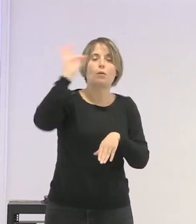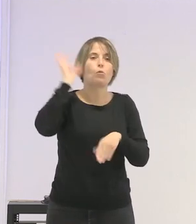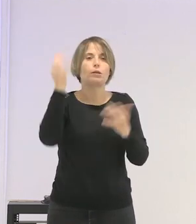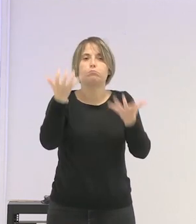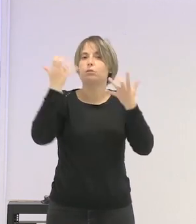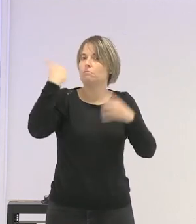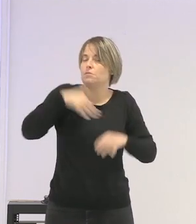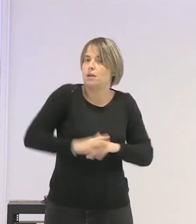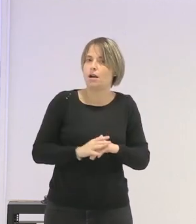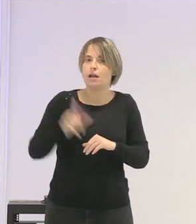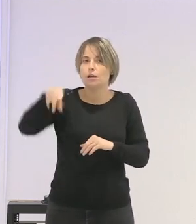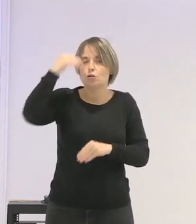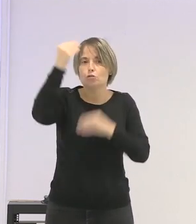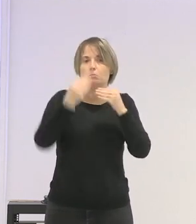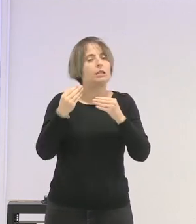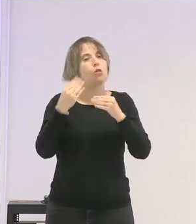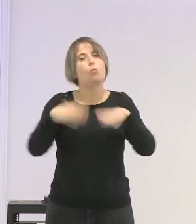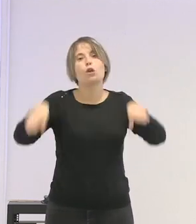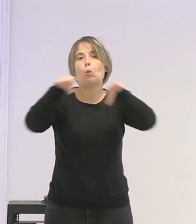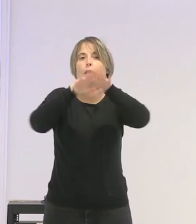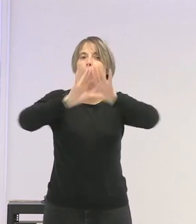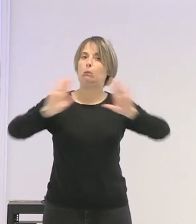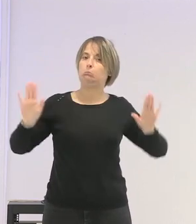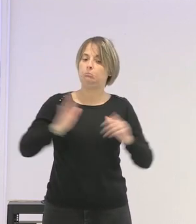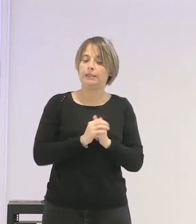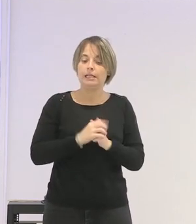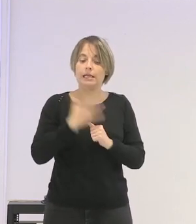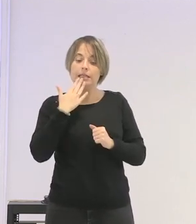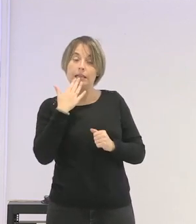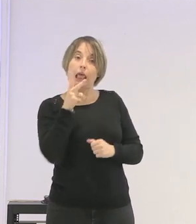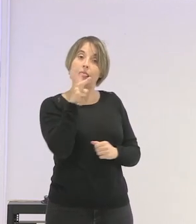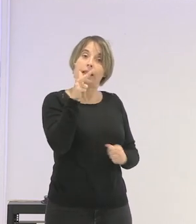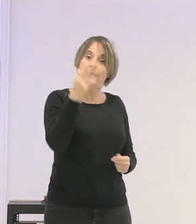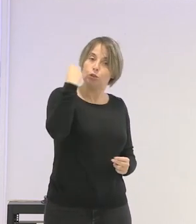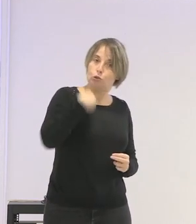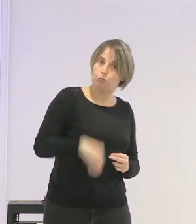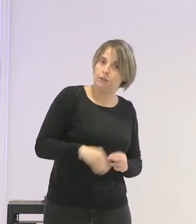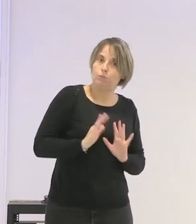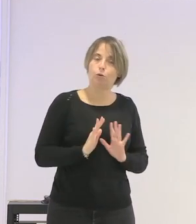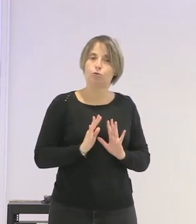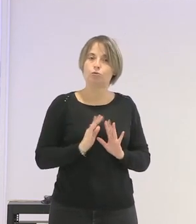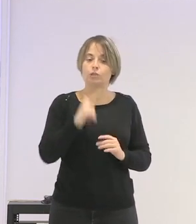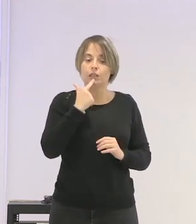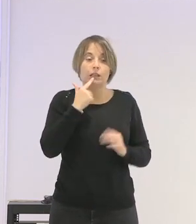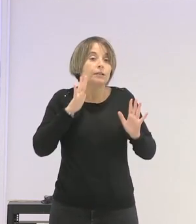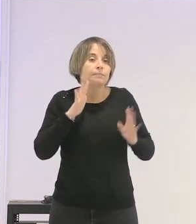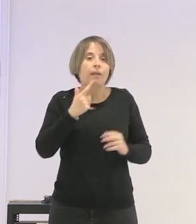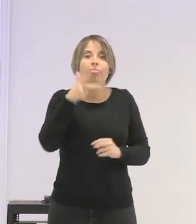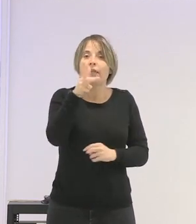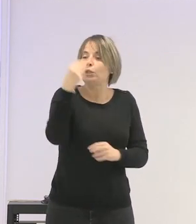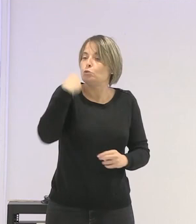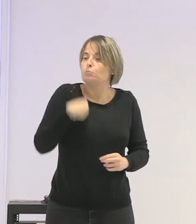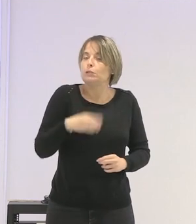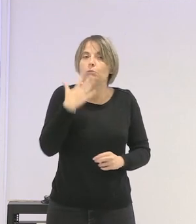conseguida, porque lo consideran como una igualdad formal, ¿no? Entonces, bueno, si tenemos los mismos derechos, ellos lo dicen así, cualquier